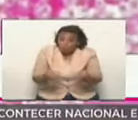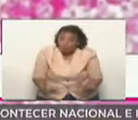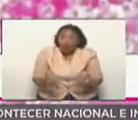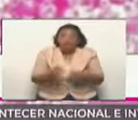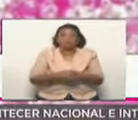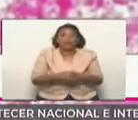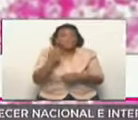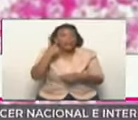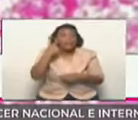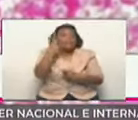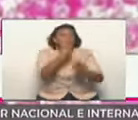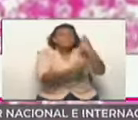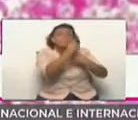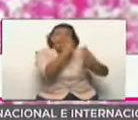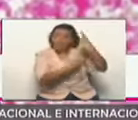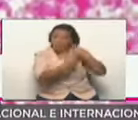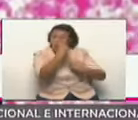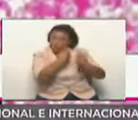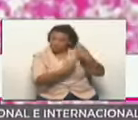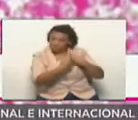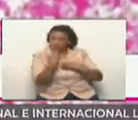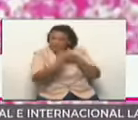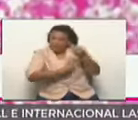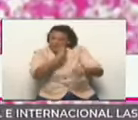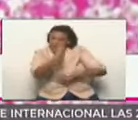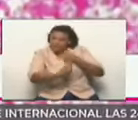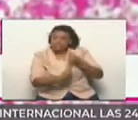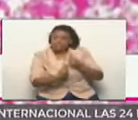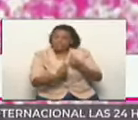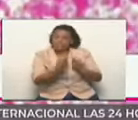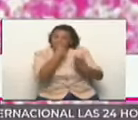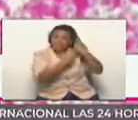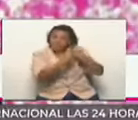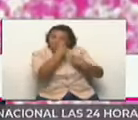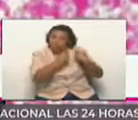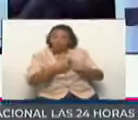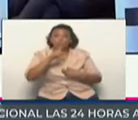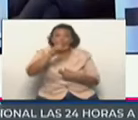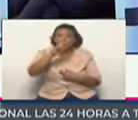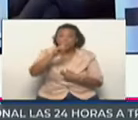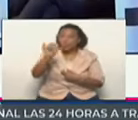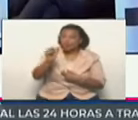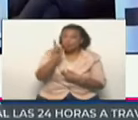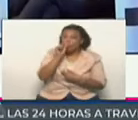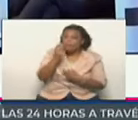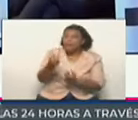Vamos a ver qué pregunta el casquillo de oro, Luis Guillermo García.